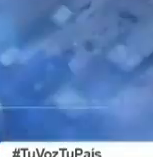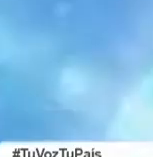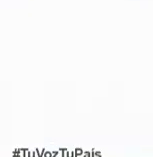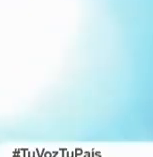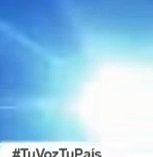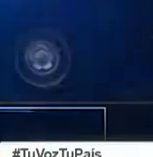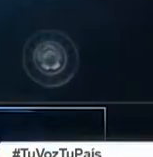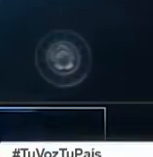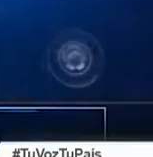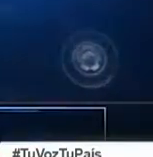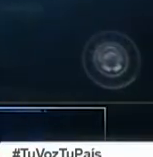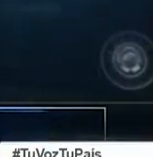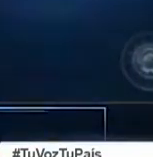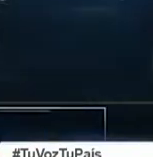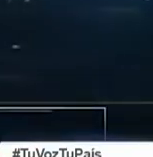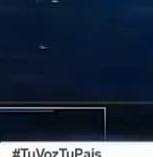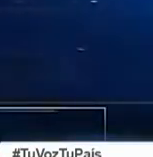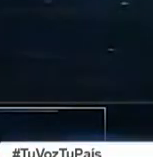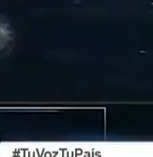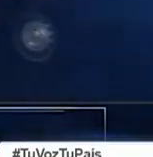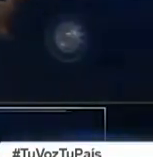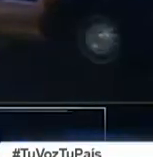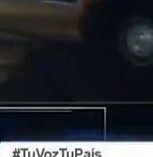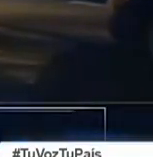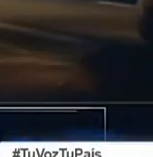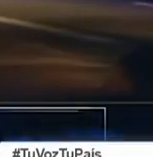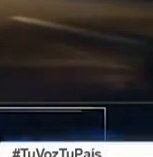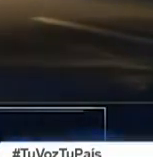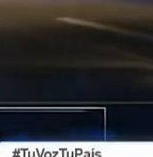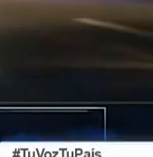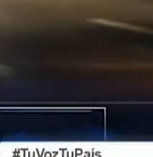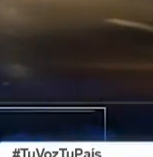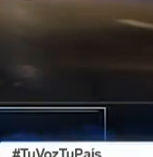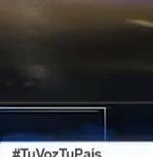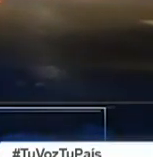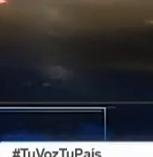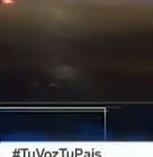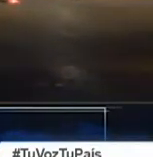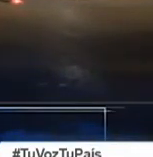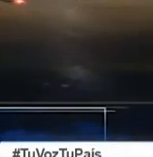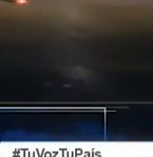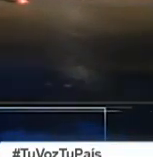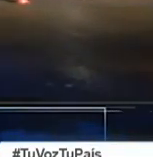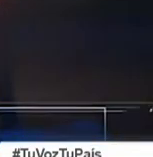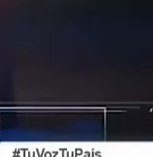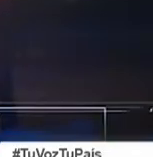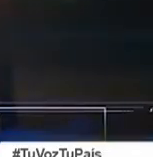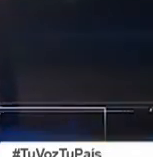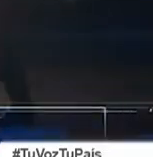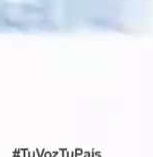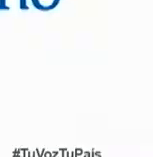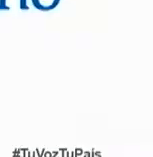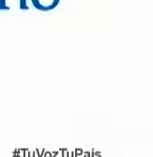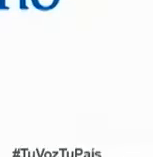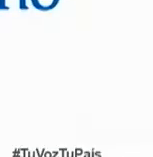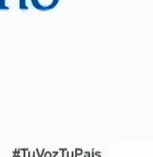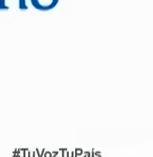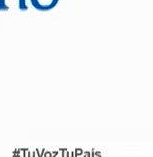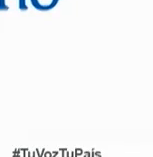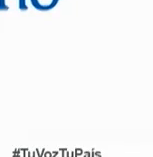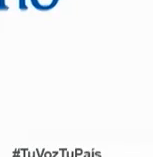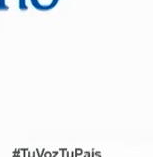Galápagos. Y en lo internacional, auto embiste pizzería cerca de París y deja varios heridos.